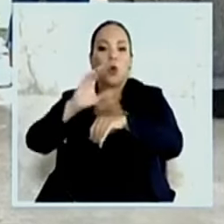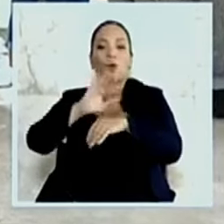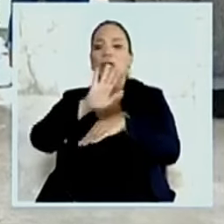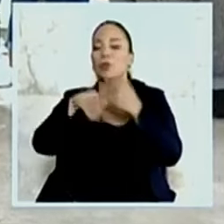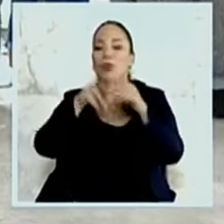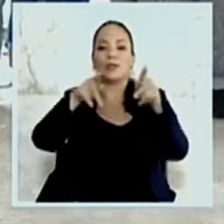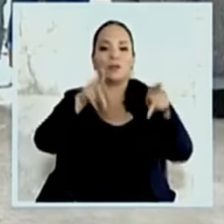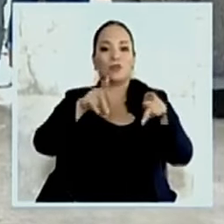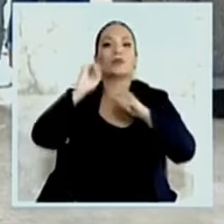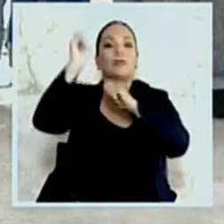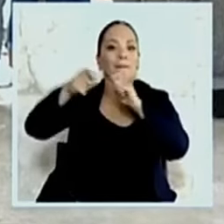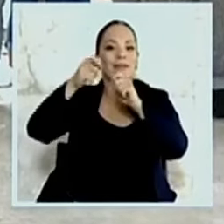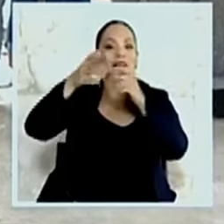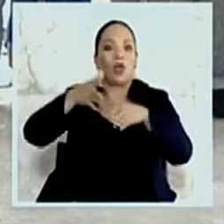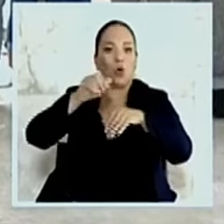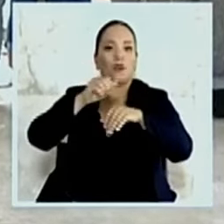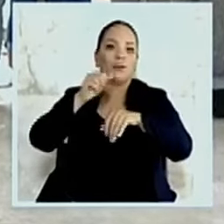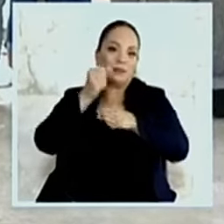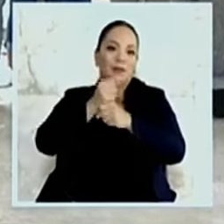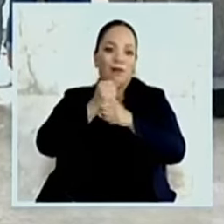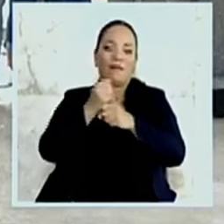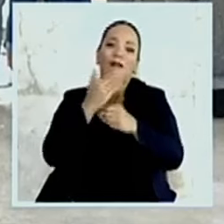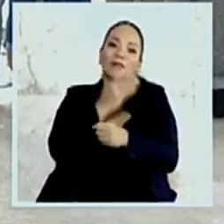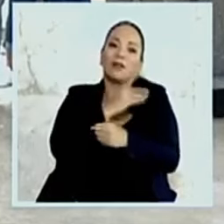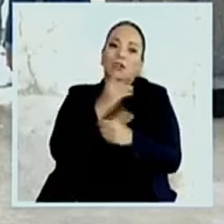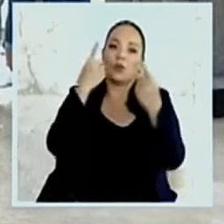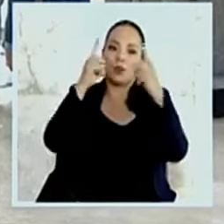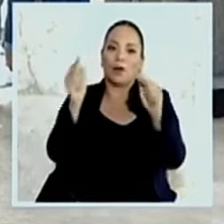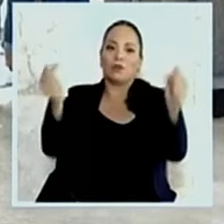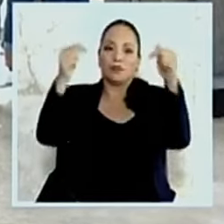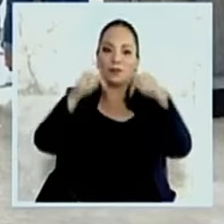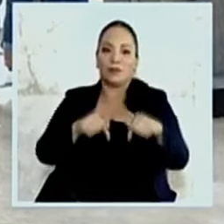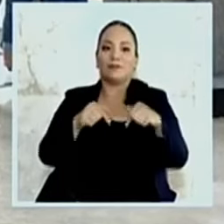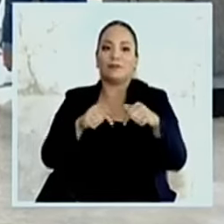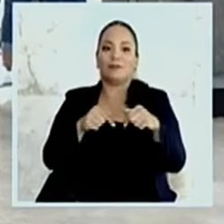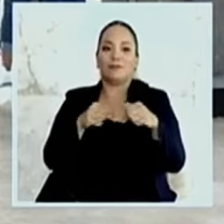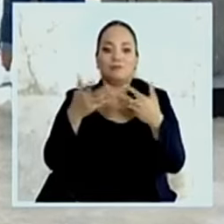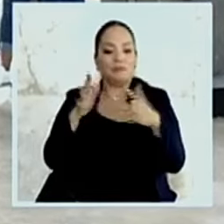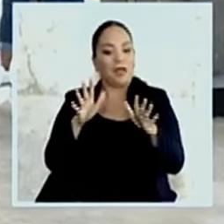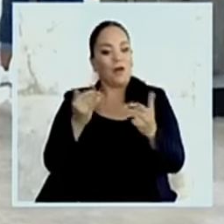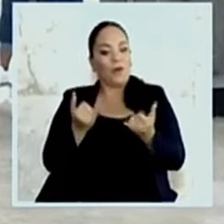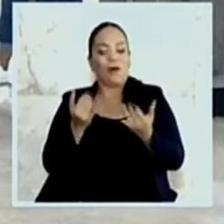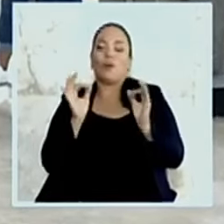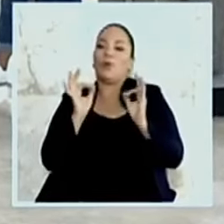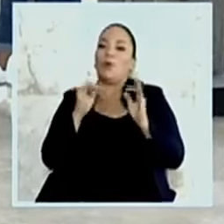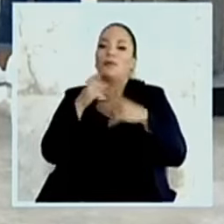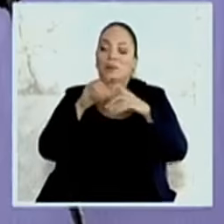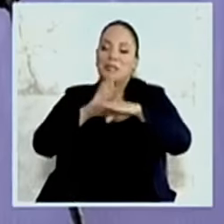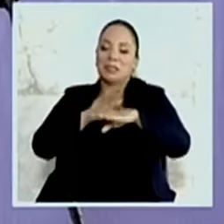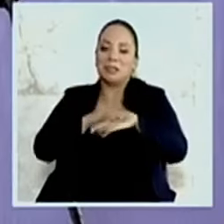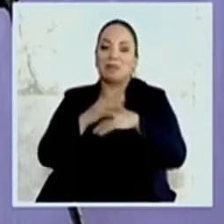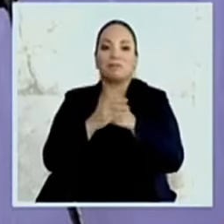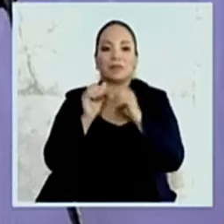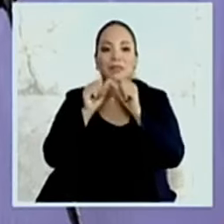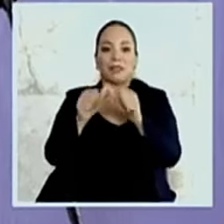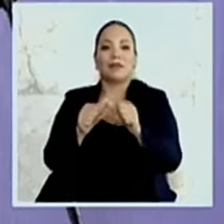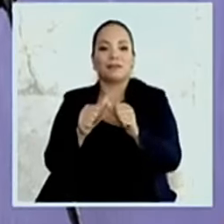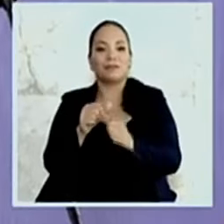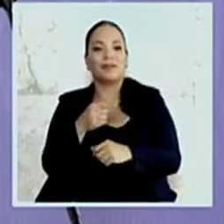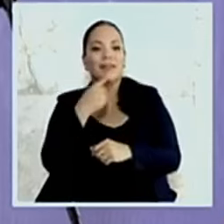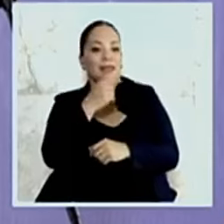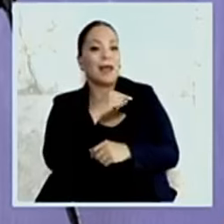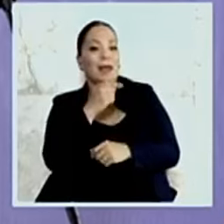aquí. Gracias, Señor, por estar representando a Playas del Coco y a todos los pescadores.